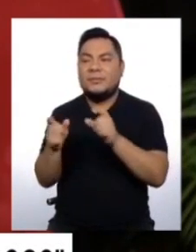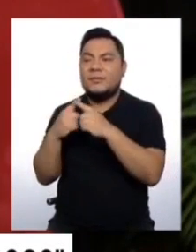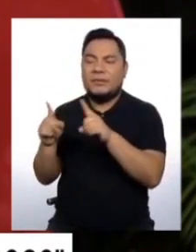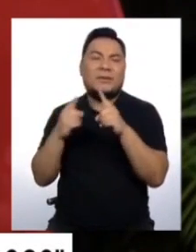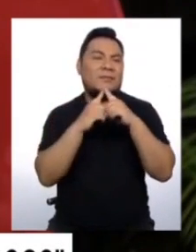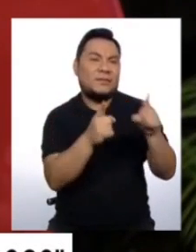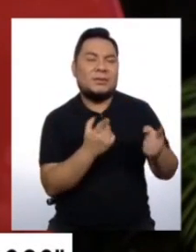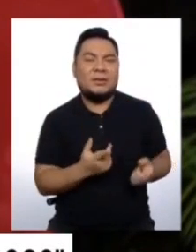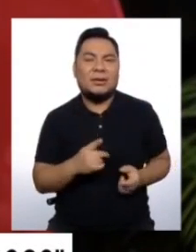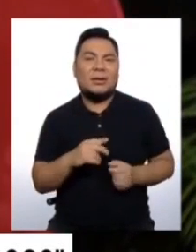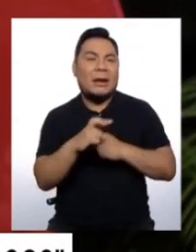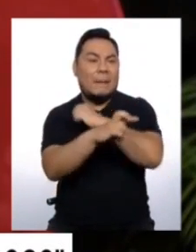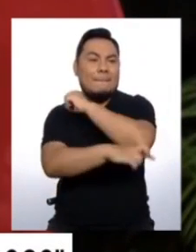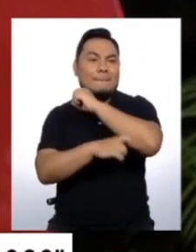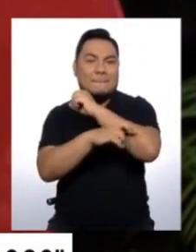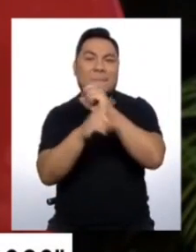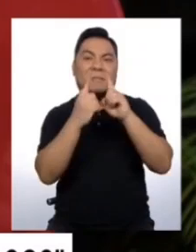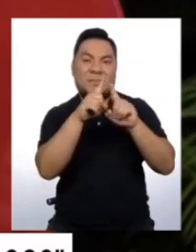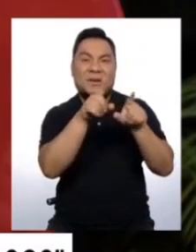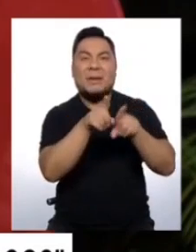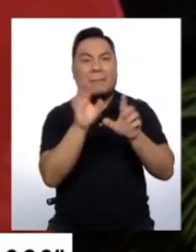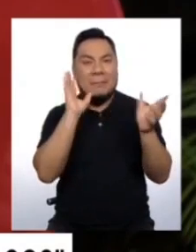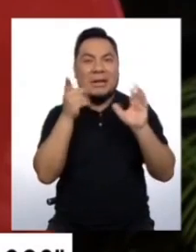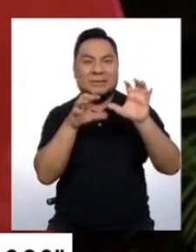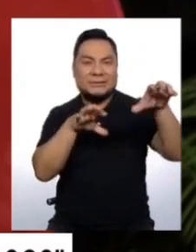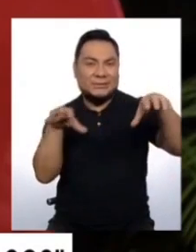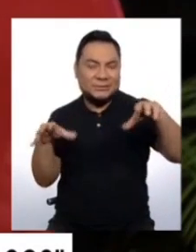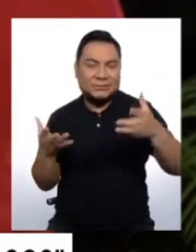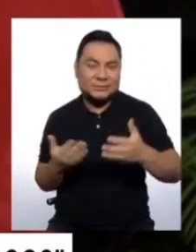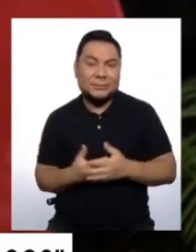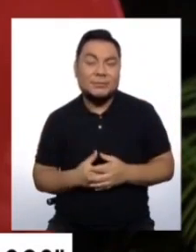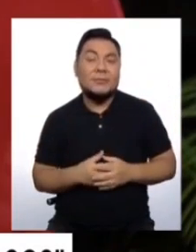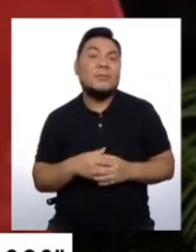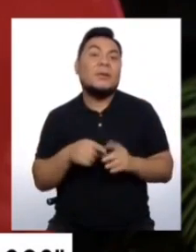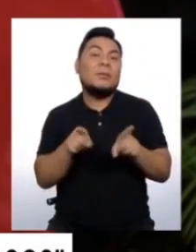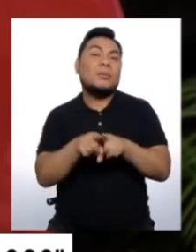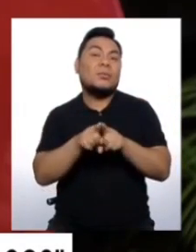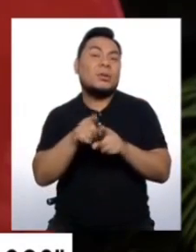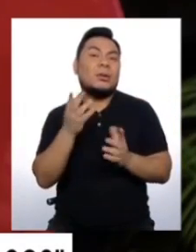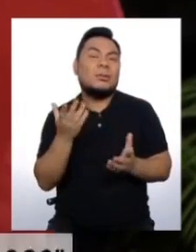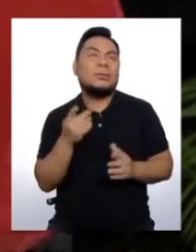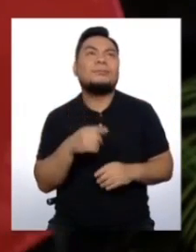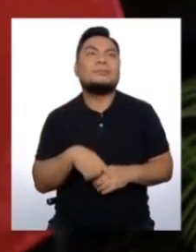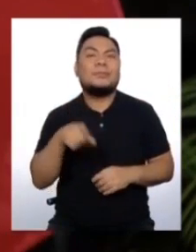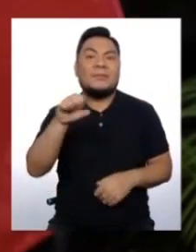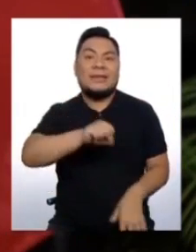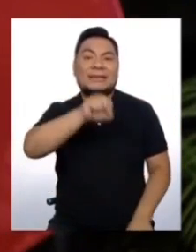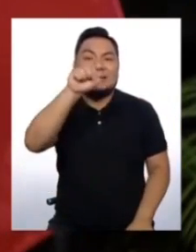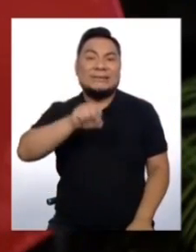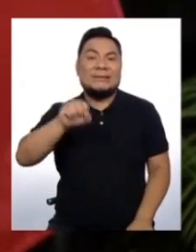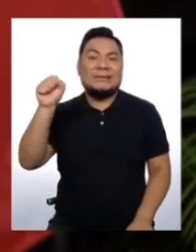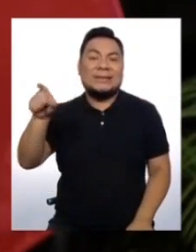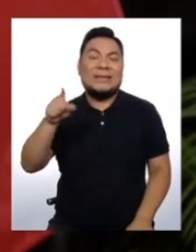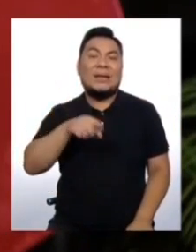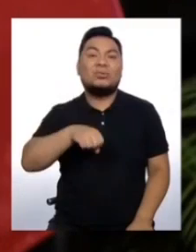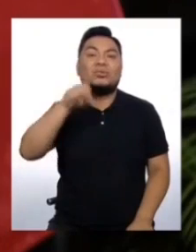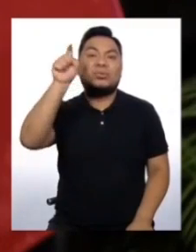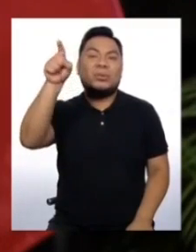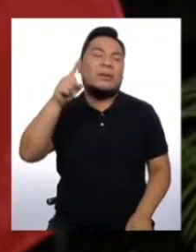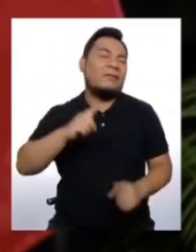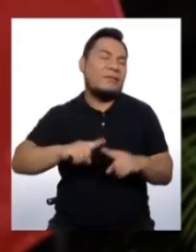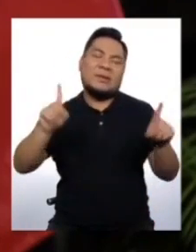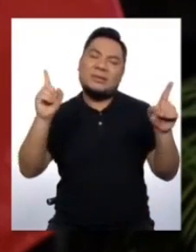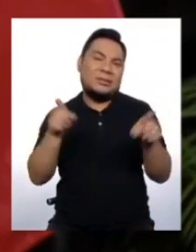regiones. Y si la comparamos con las características de la sierra sur del Perú, otra realidad. O sea, tú